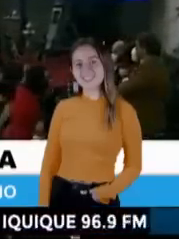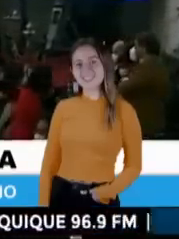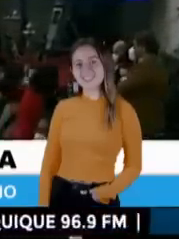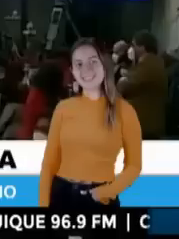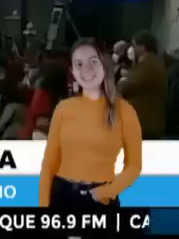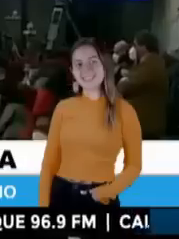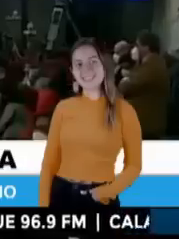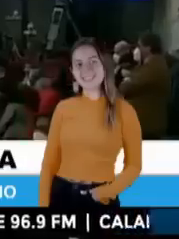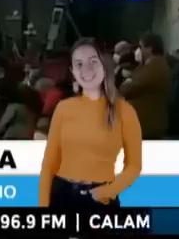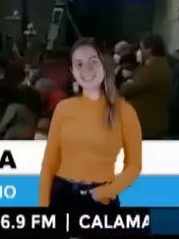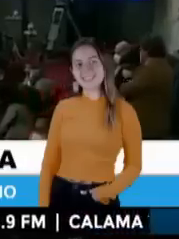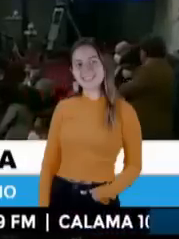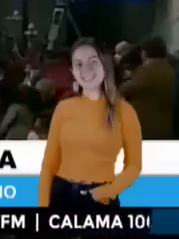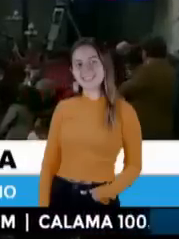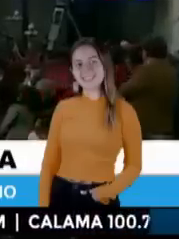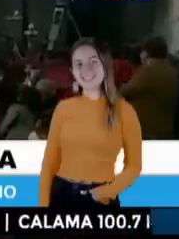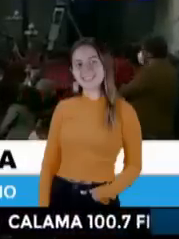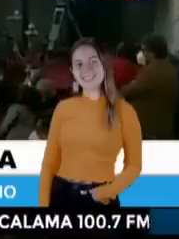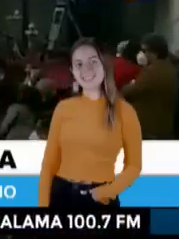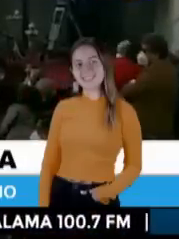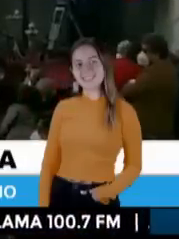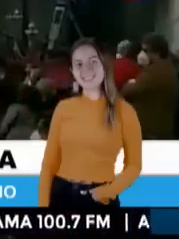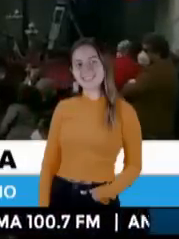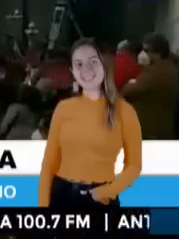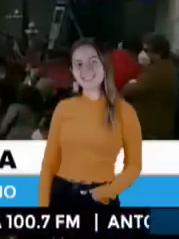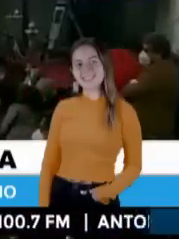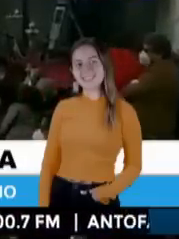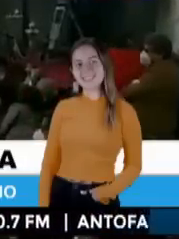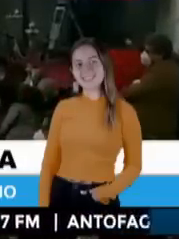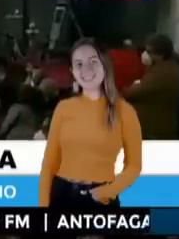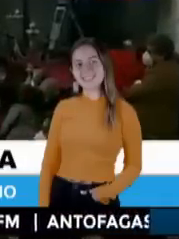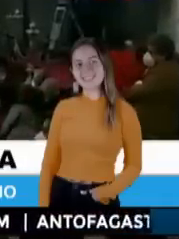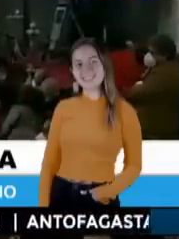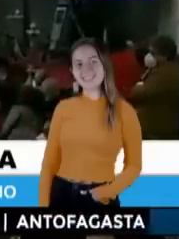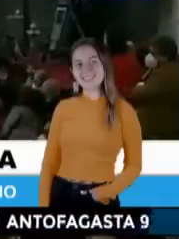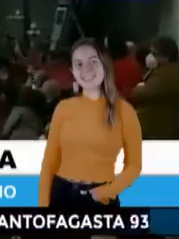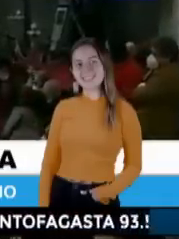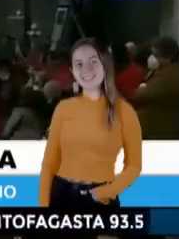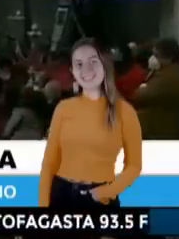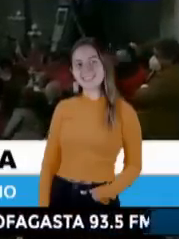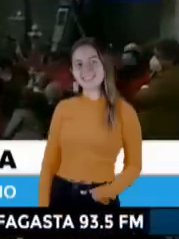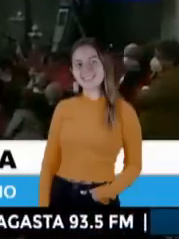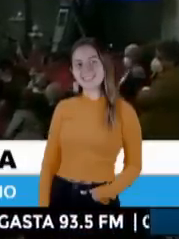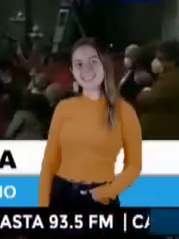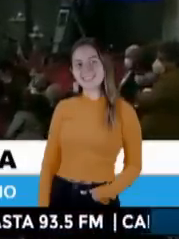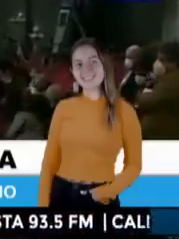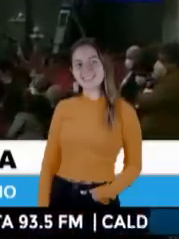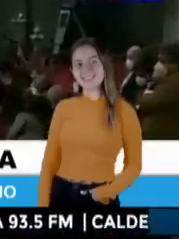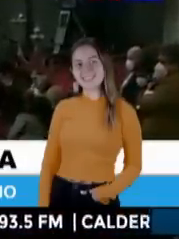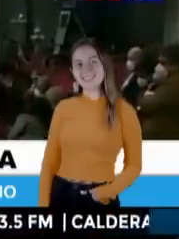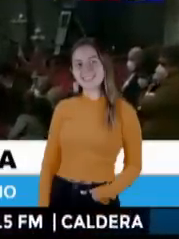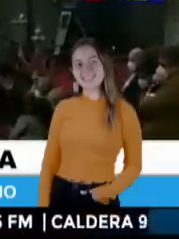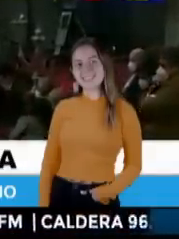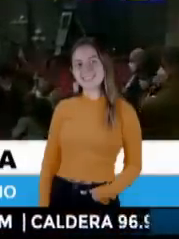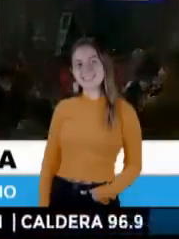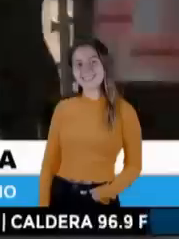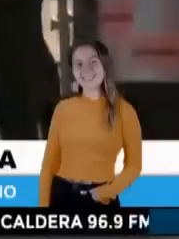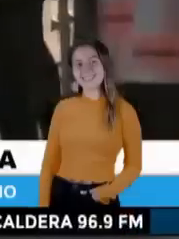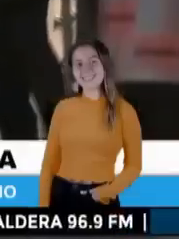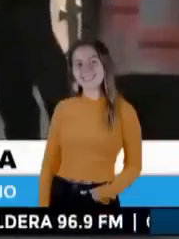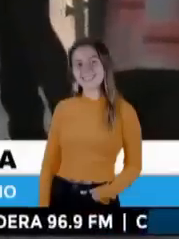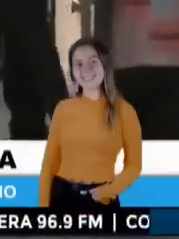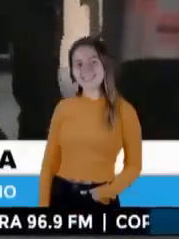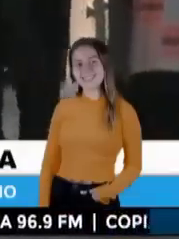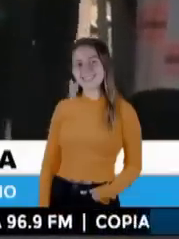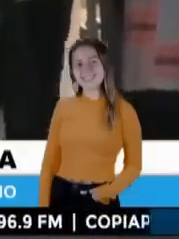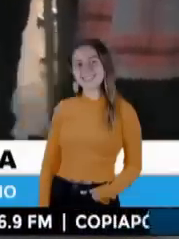plebiscito. Pero no hubo buena recepción de la mesa directiva porque el presidente Felipe Delpín relevó la importancia de que en un partido como la Democracia